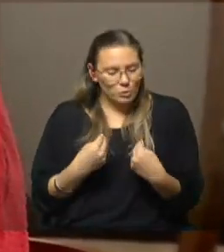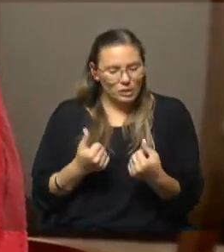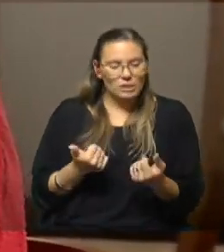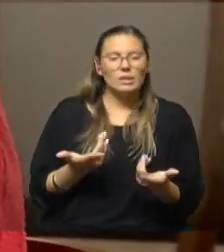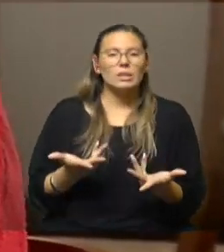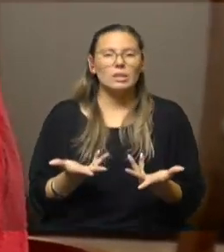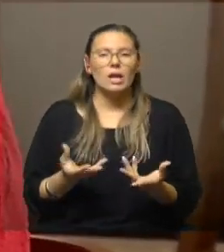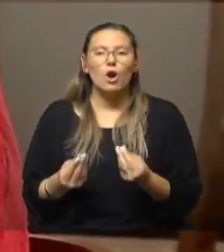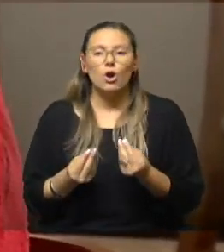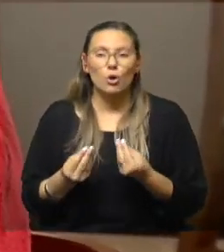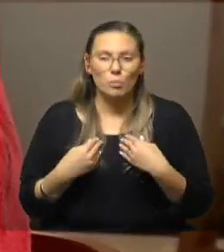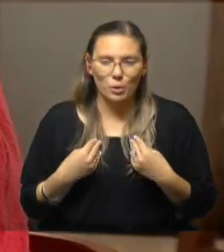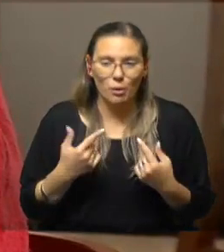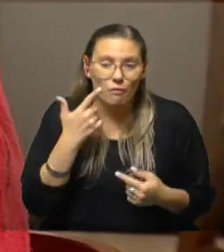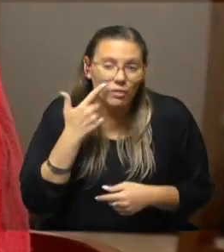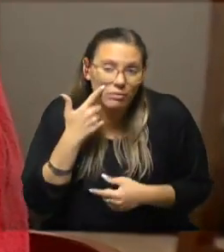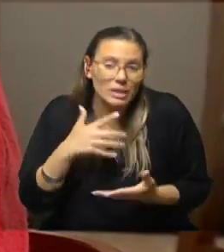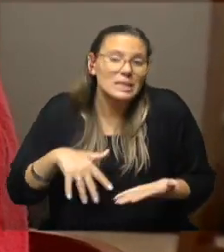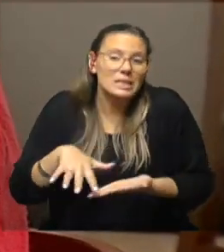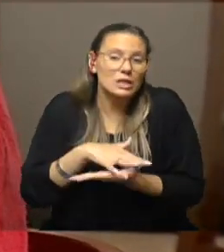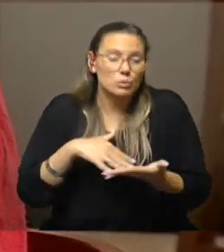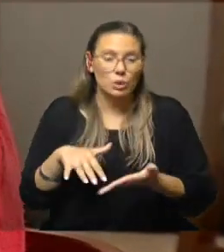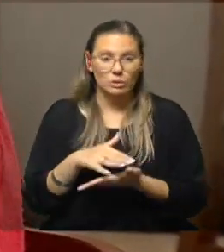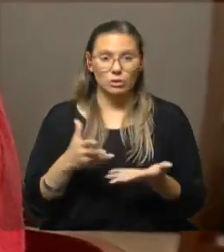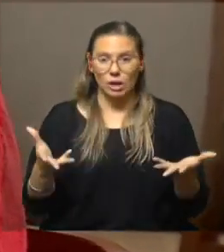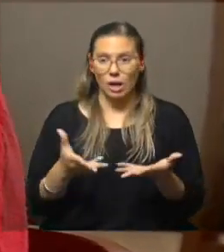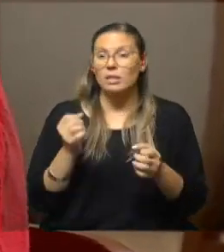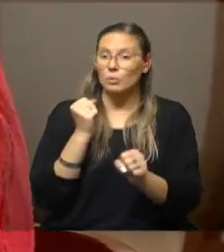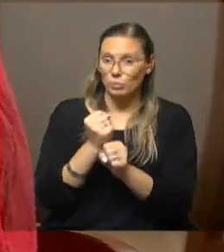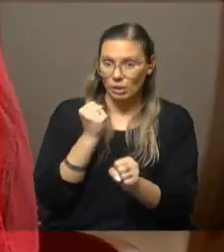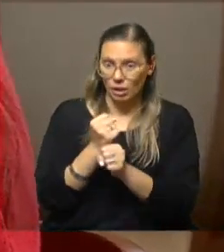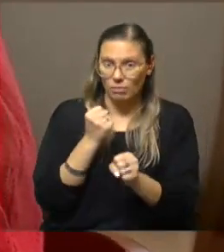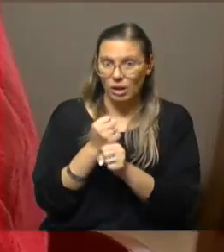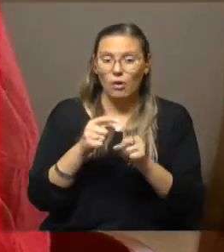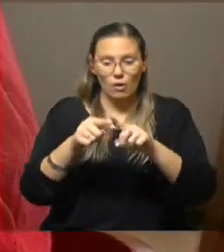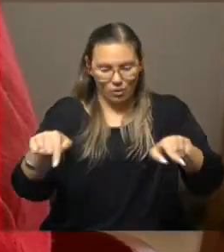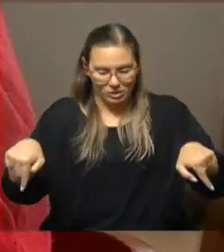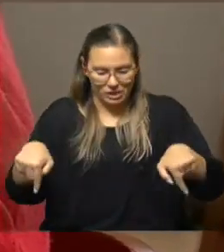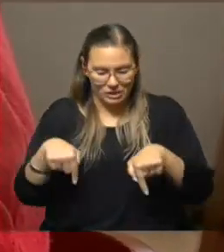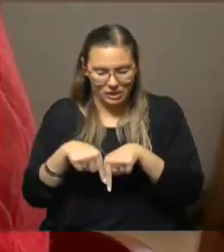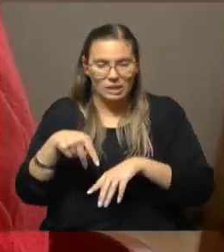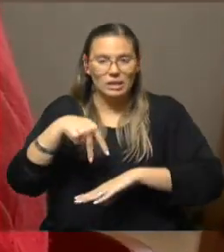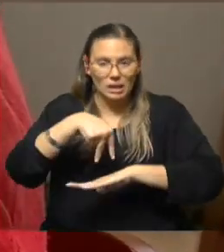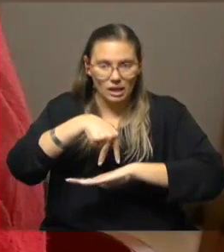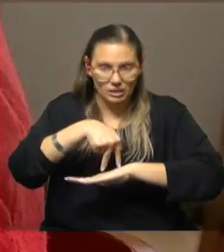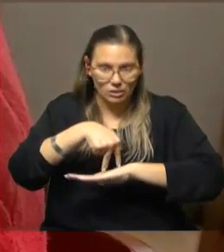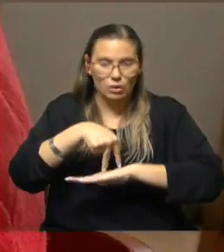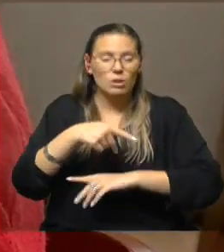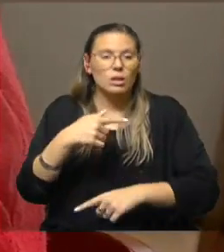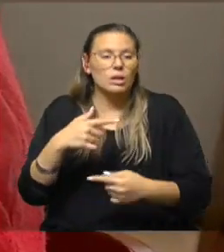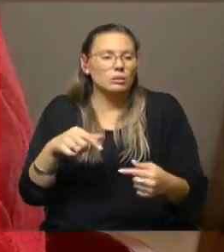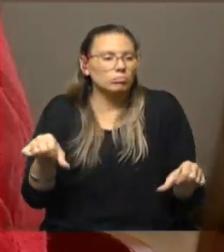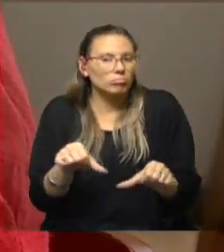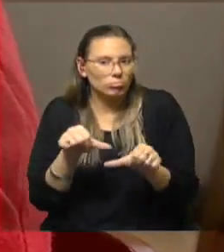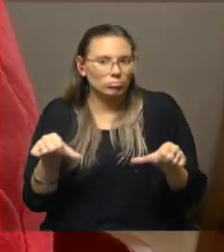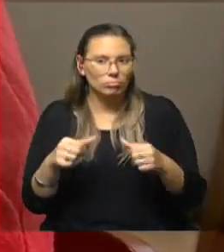viviendo? ¿Cómo te estás sintiendo en tu trabajo, en los escenarios, en todo lo que estás